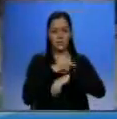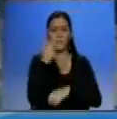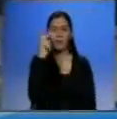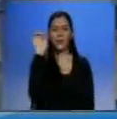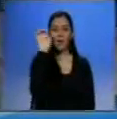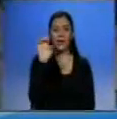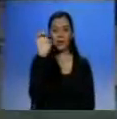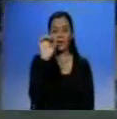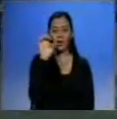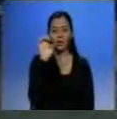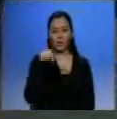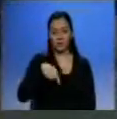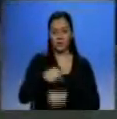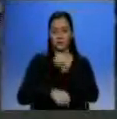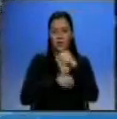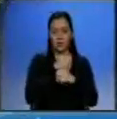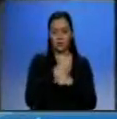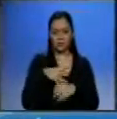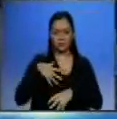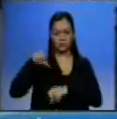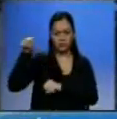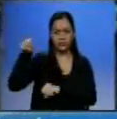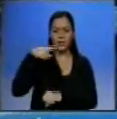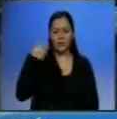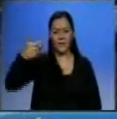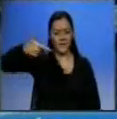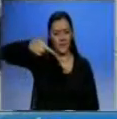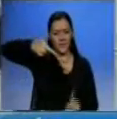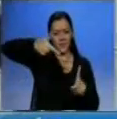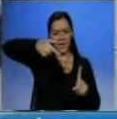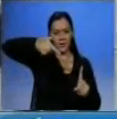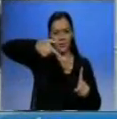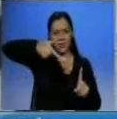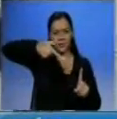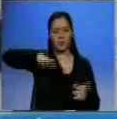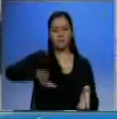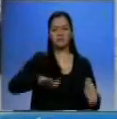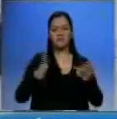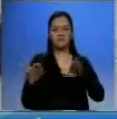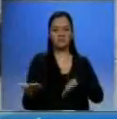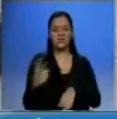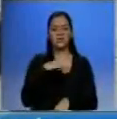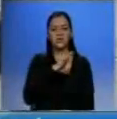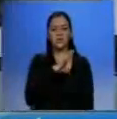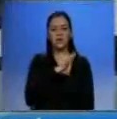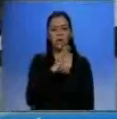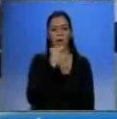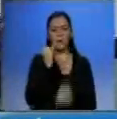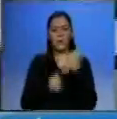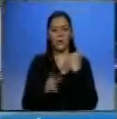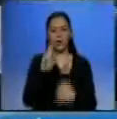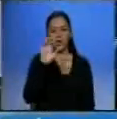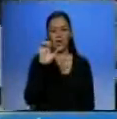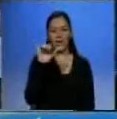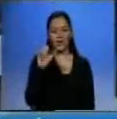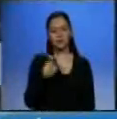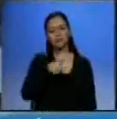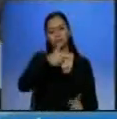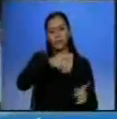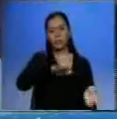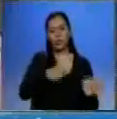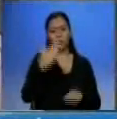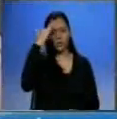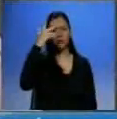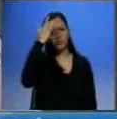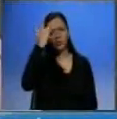año. Según las investigaciones, él habría disparado contra José Cañar Reyes, una de las víctimas en el caso González